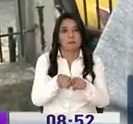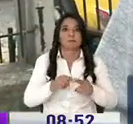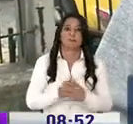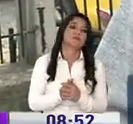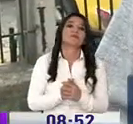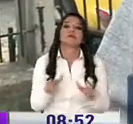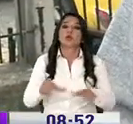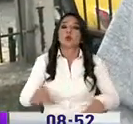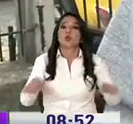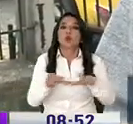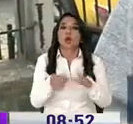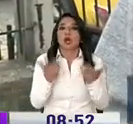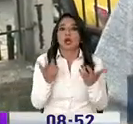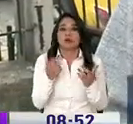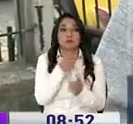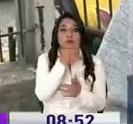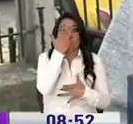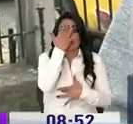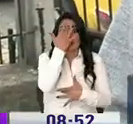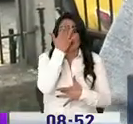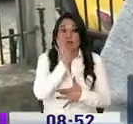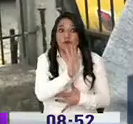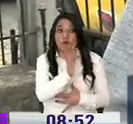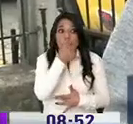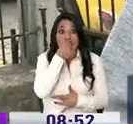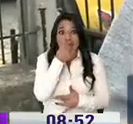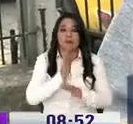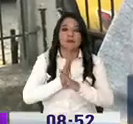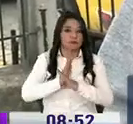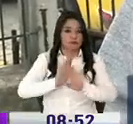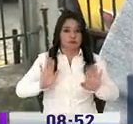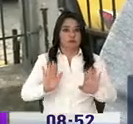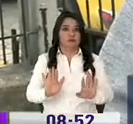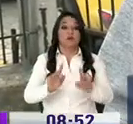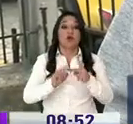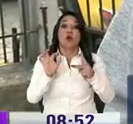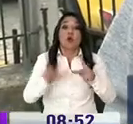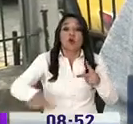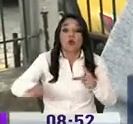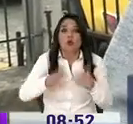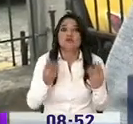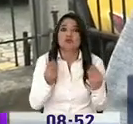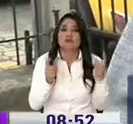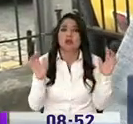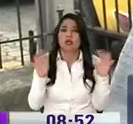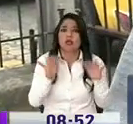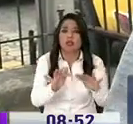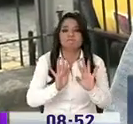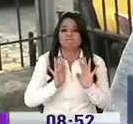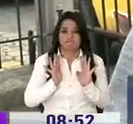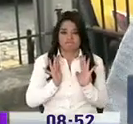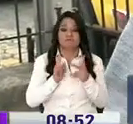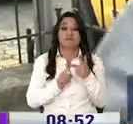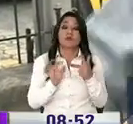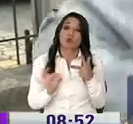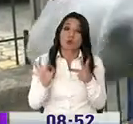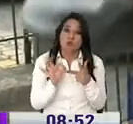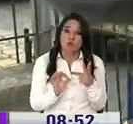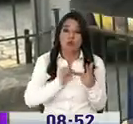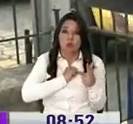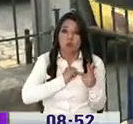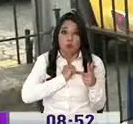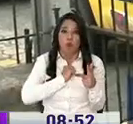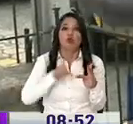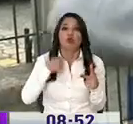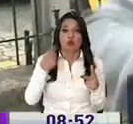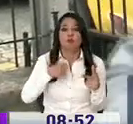los sitios cuando usted está con una enfermedad de vías respiratorias aguda, evitar los sitios donde hay mucha aglomeración de gente, toser